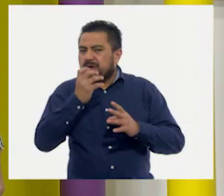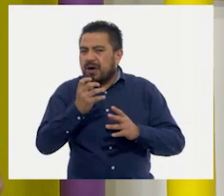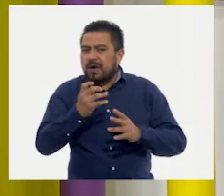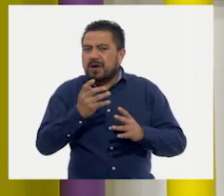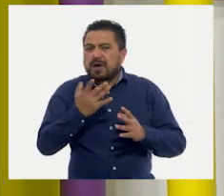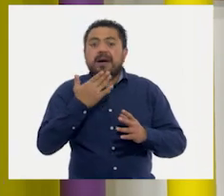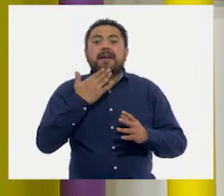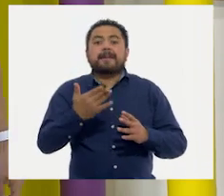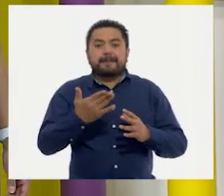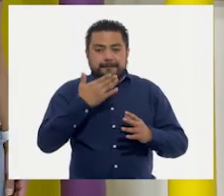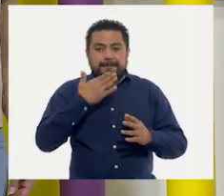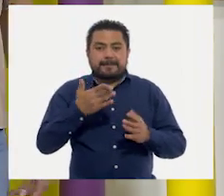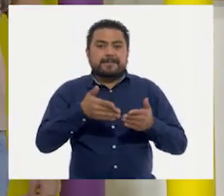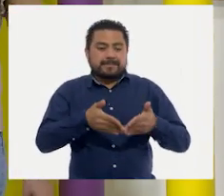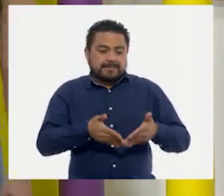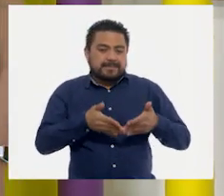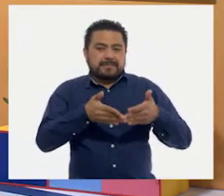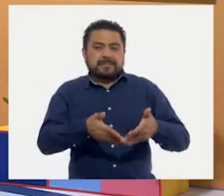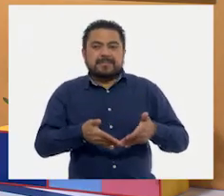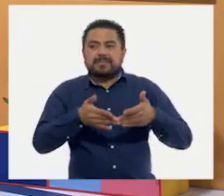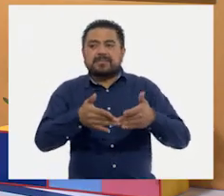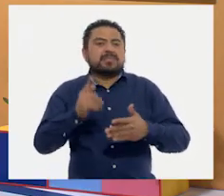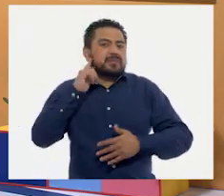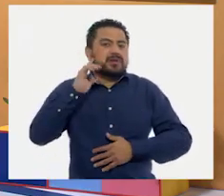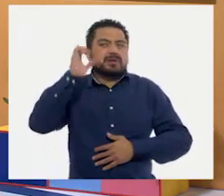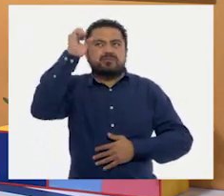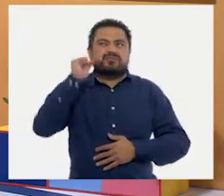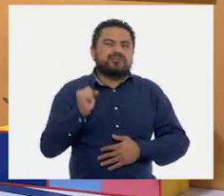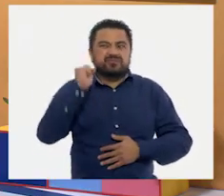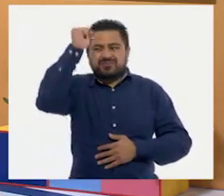Muy bien. Y el barco de...